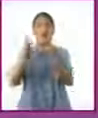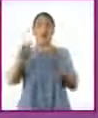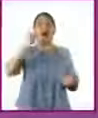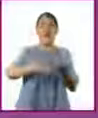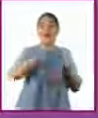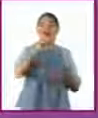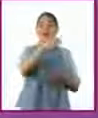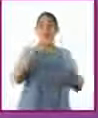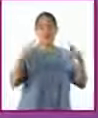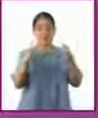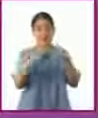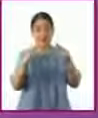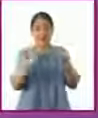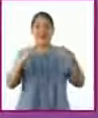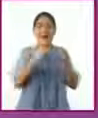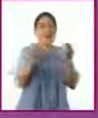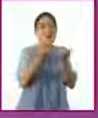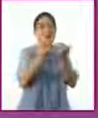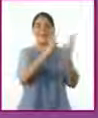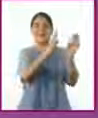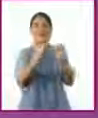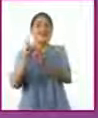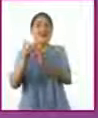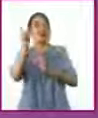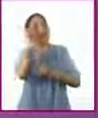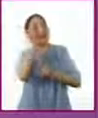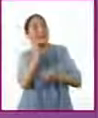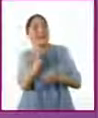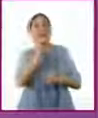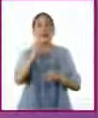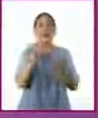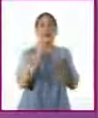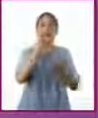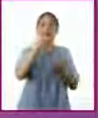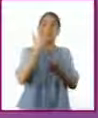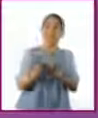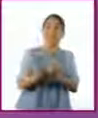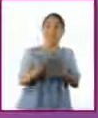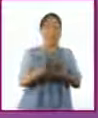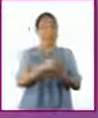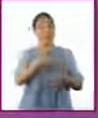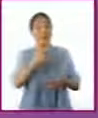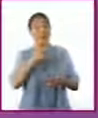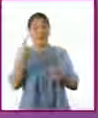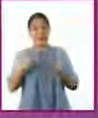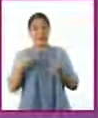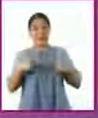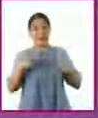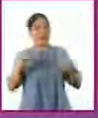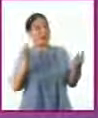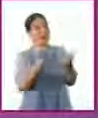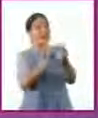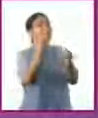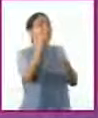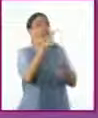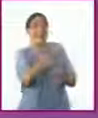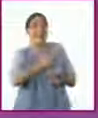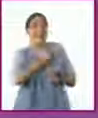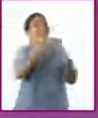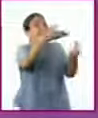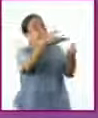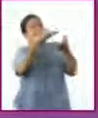yacen dormidos, unos junto a otros, esperando a que los elijamos y leamos. Es entonces